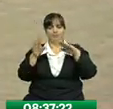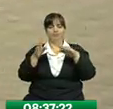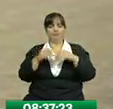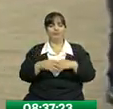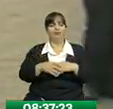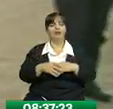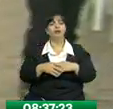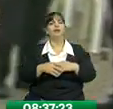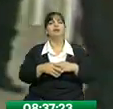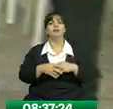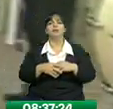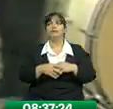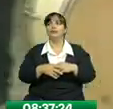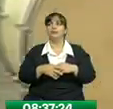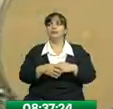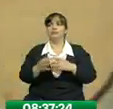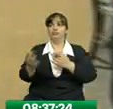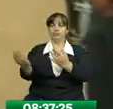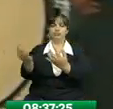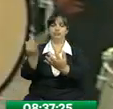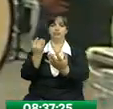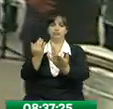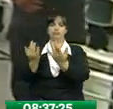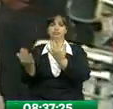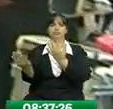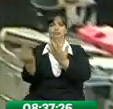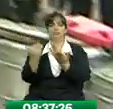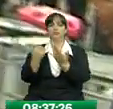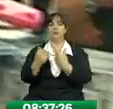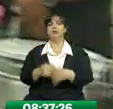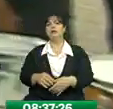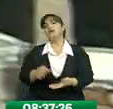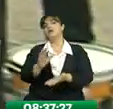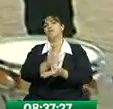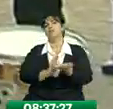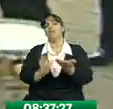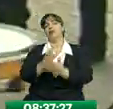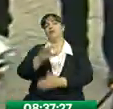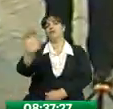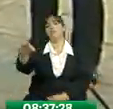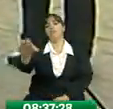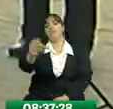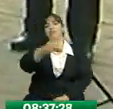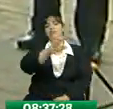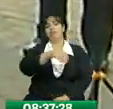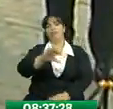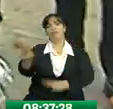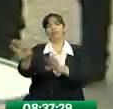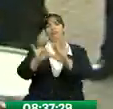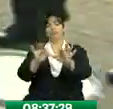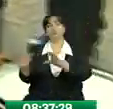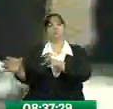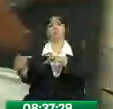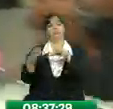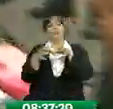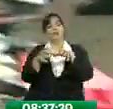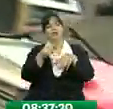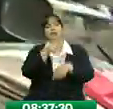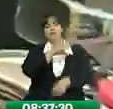poco más personas que habitan, también representantes de algunos barrios. La banda de la policía musical, banda musical de la Policía